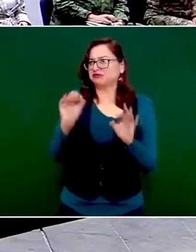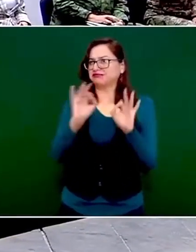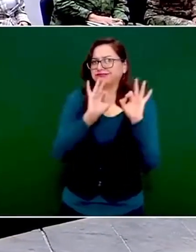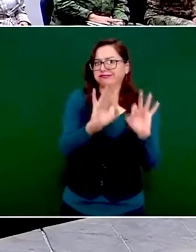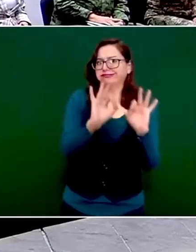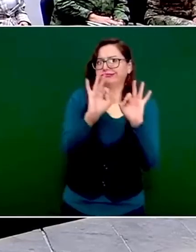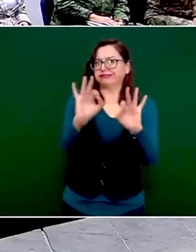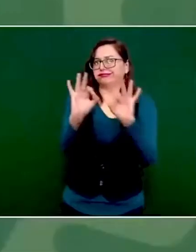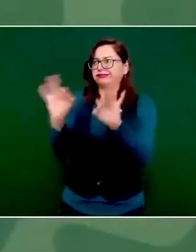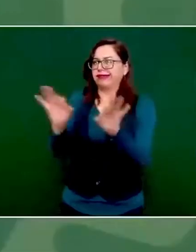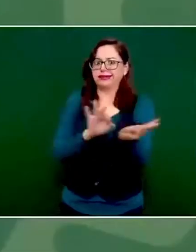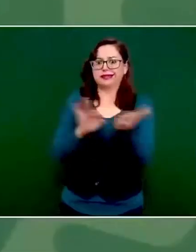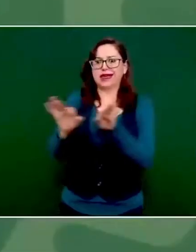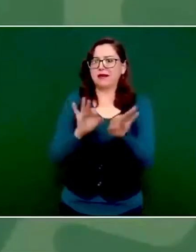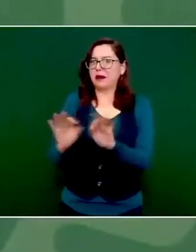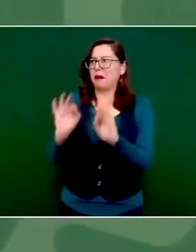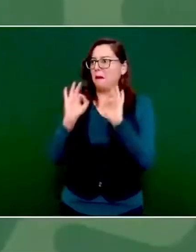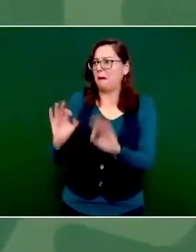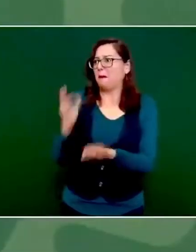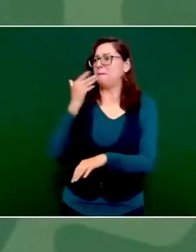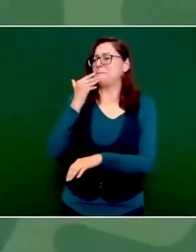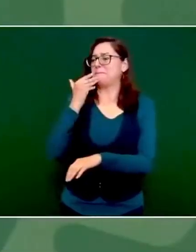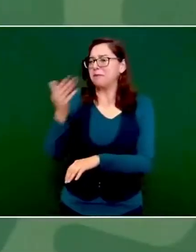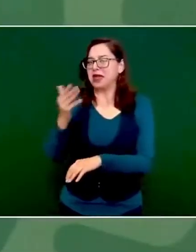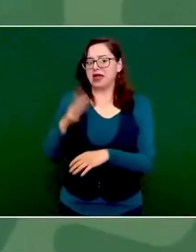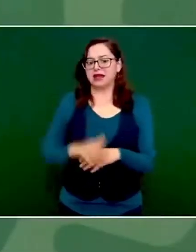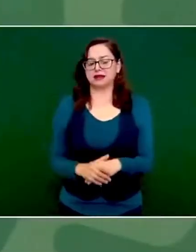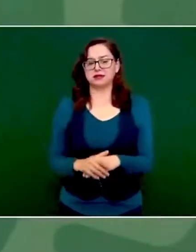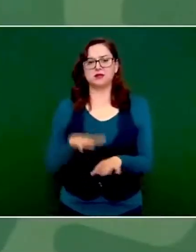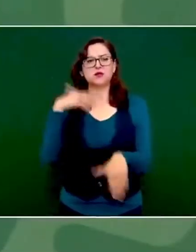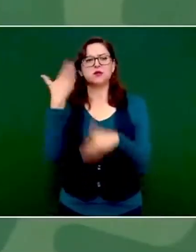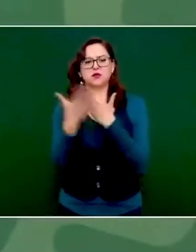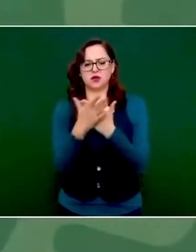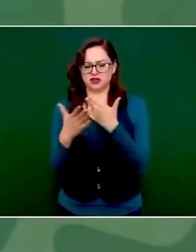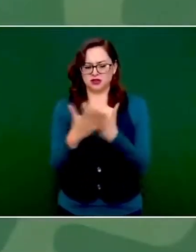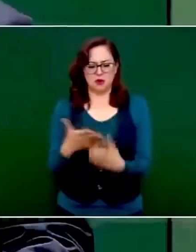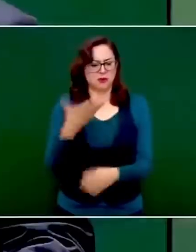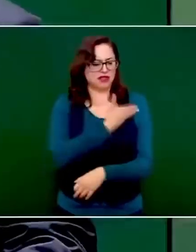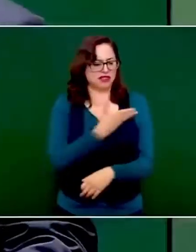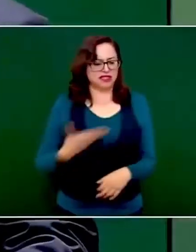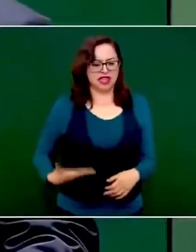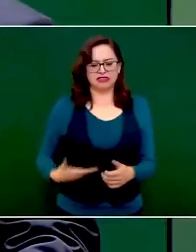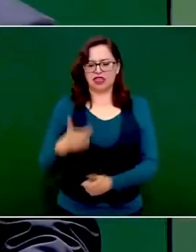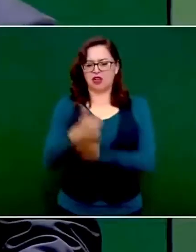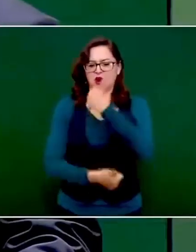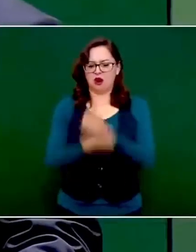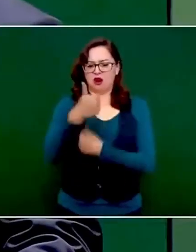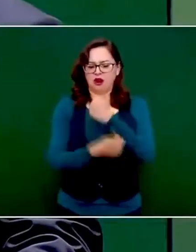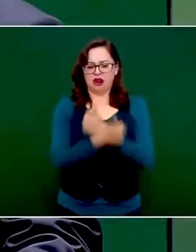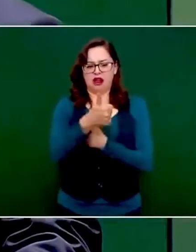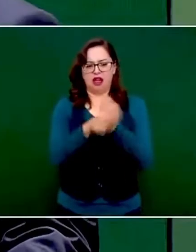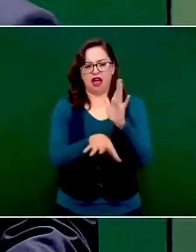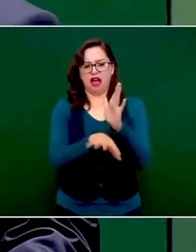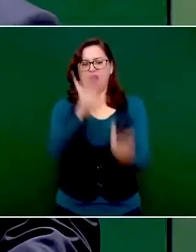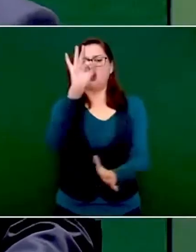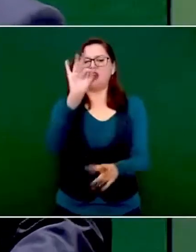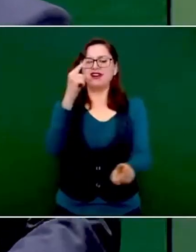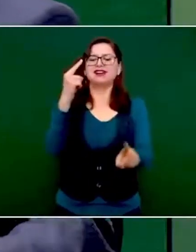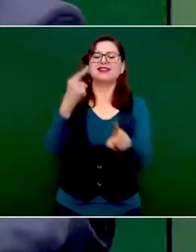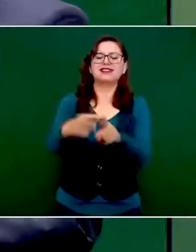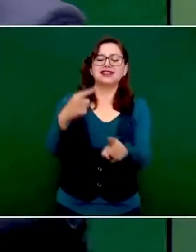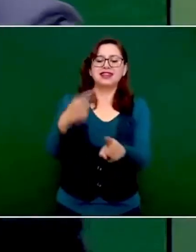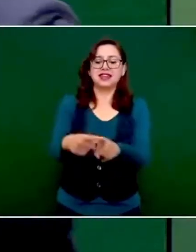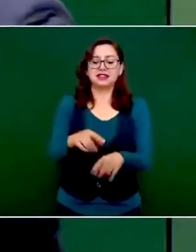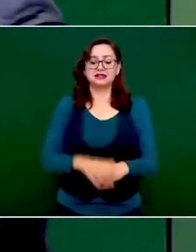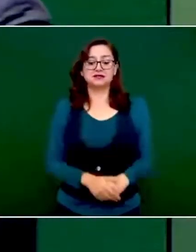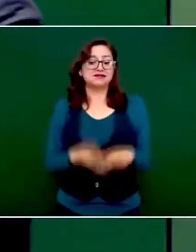Aquí lo importante es quién va a decidir, va a decidir